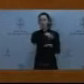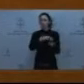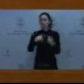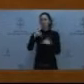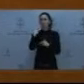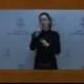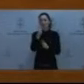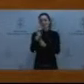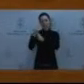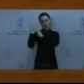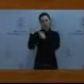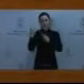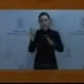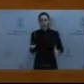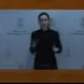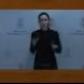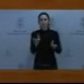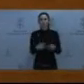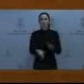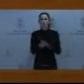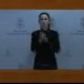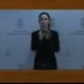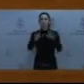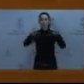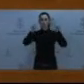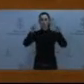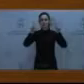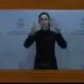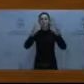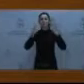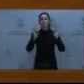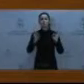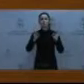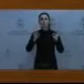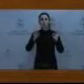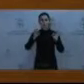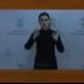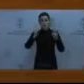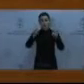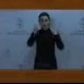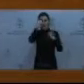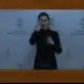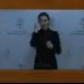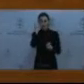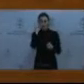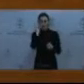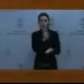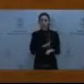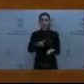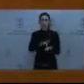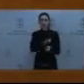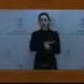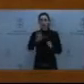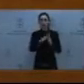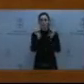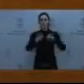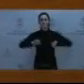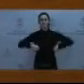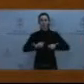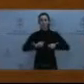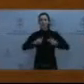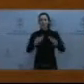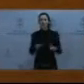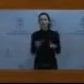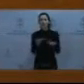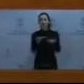pasado, ha mantenido con los legítimos representantes de las familias de los alumnos de la enseñanza concertada. ¿Existe, por lo tanto,